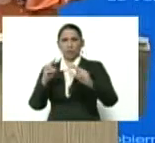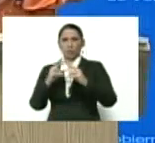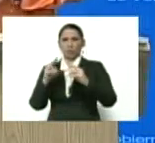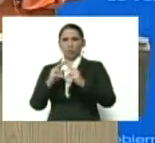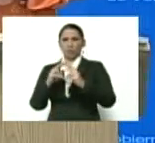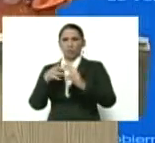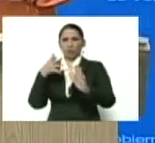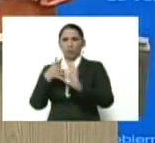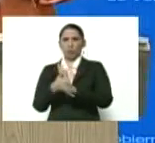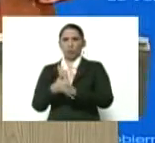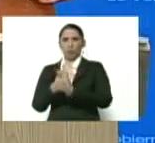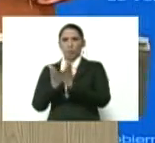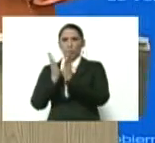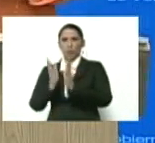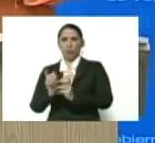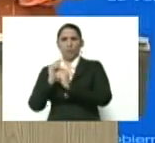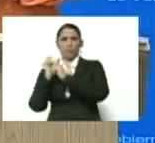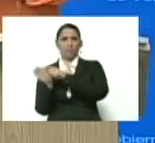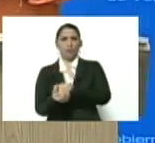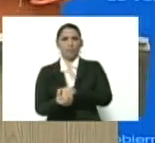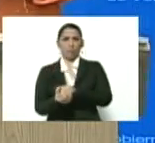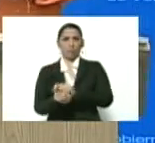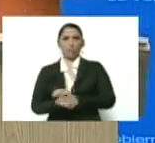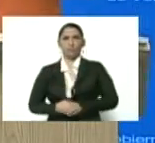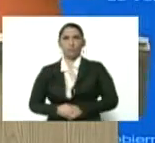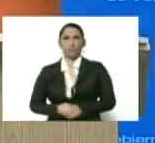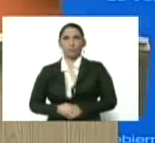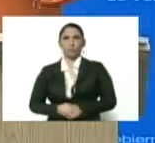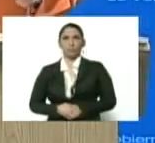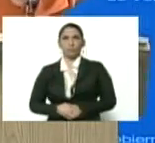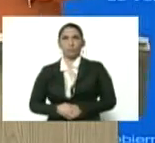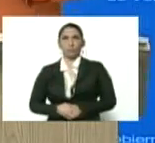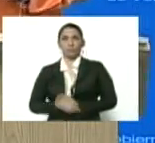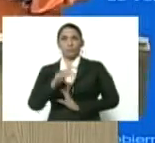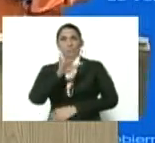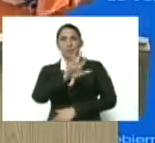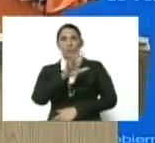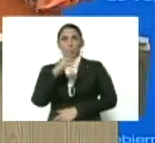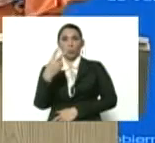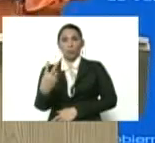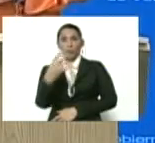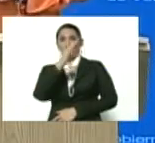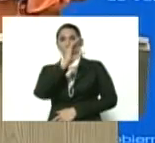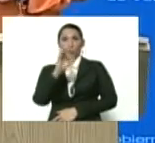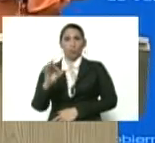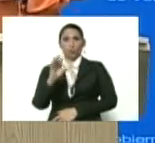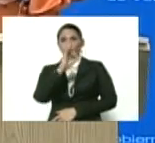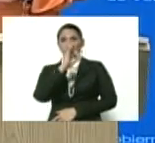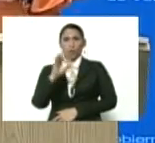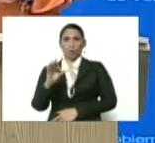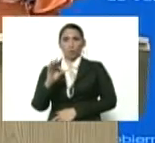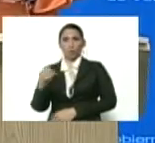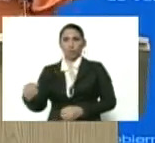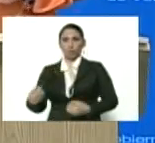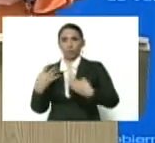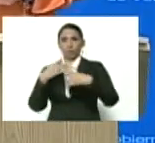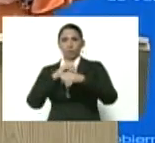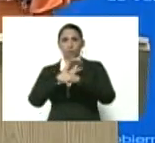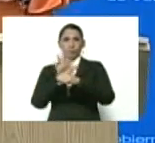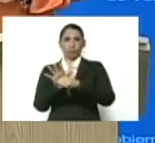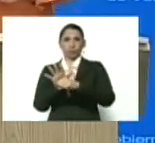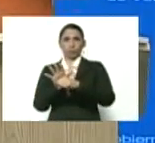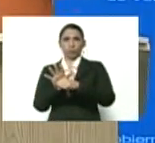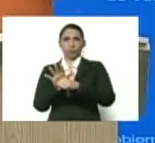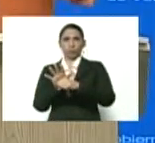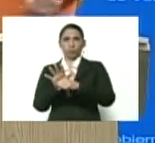caso de la Academia de Béisbol en este estado. El 52% de los casos activos corresponden